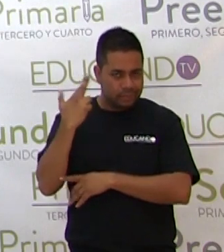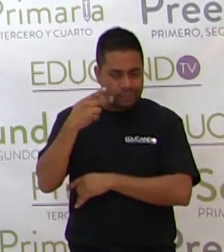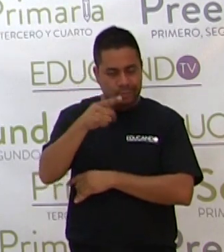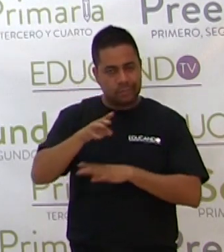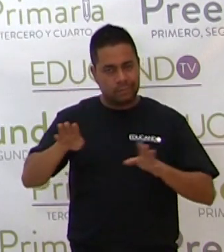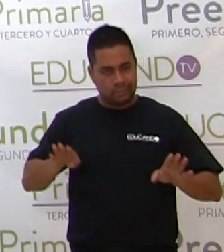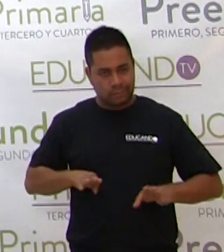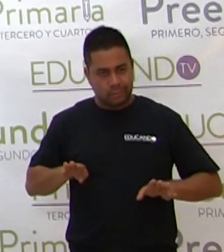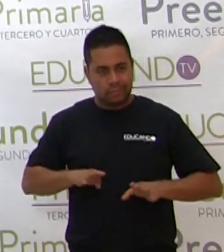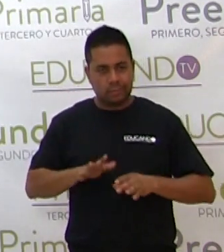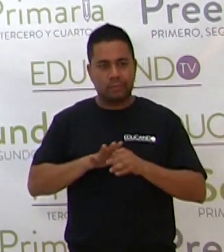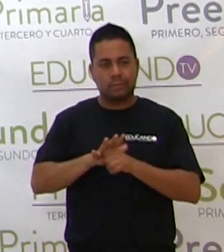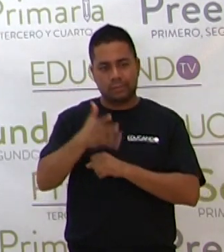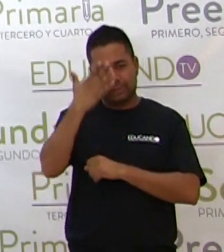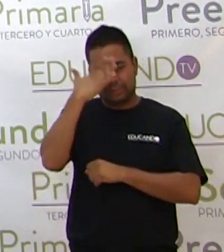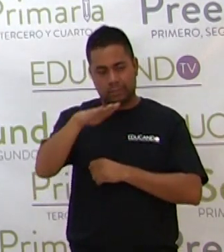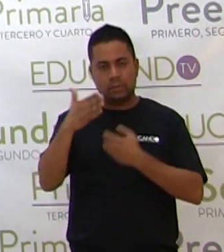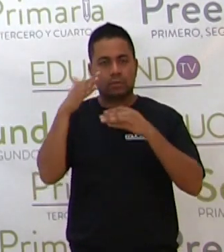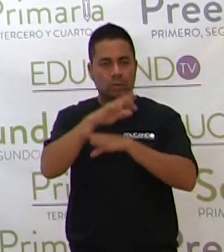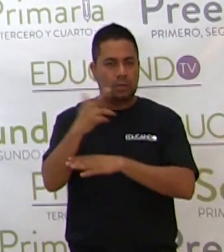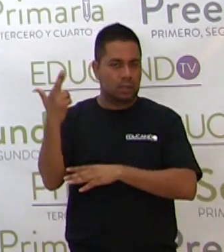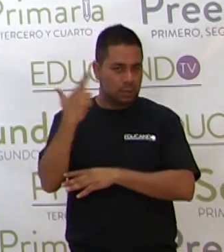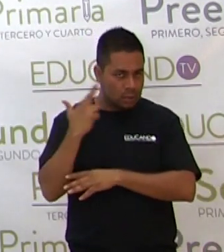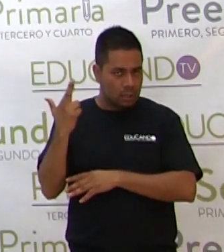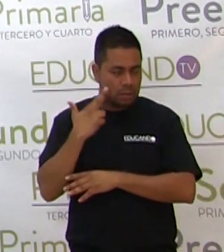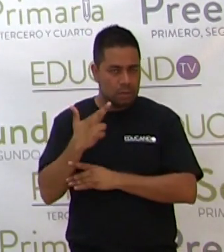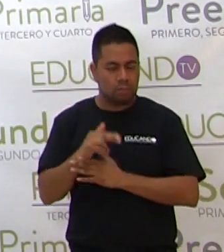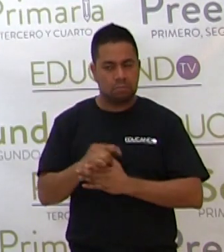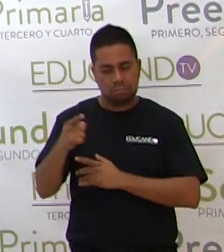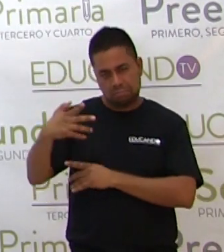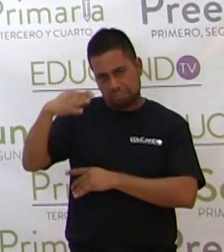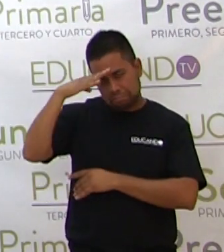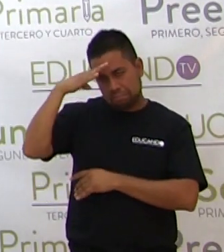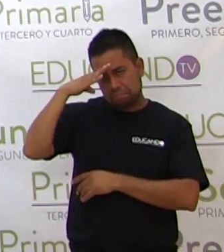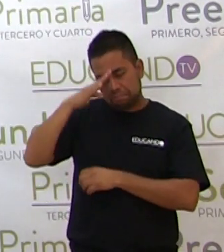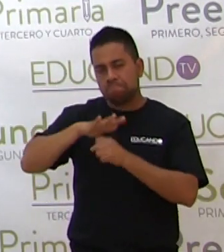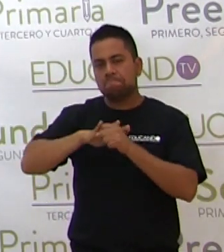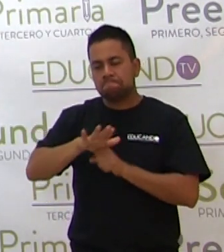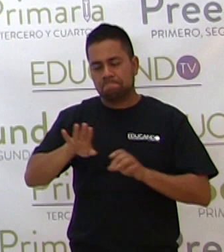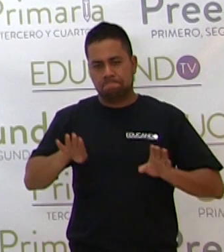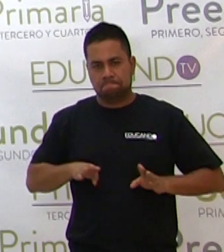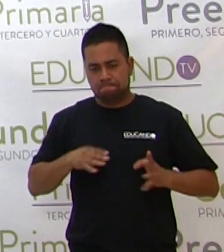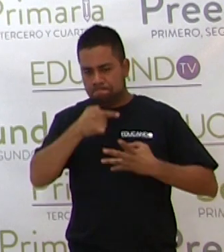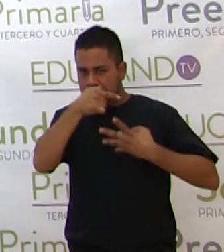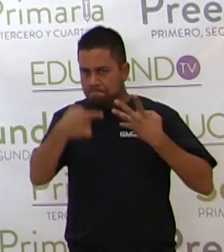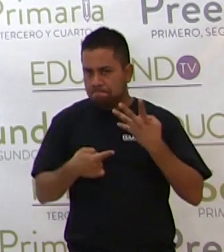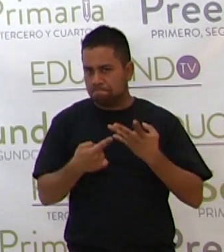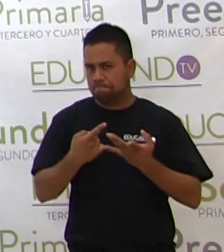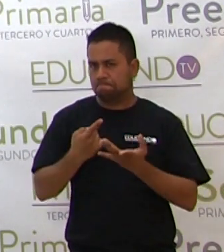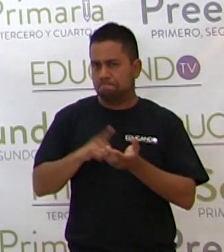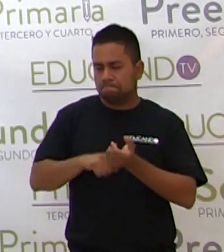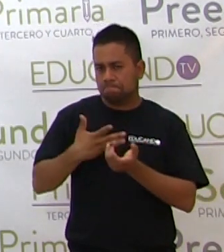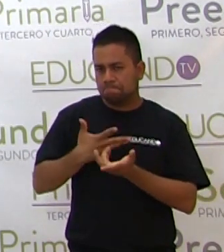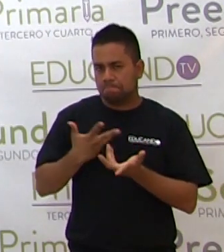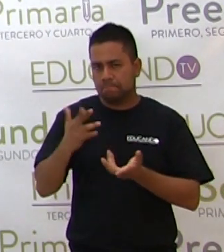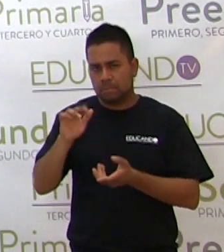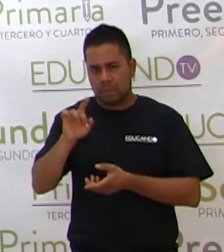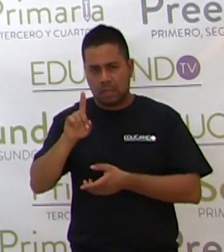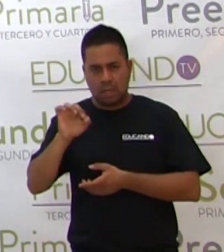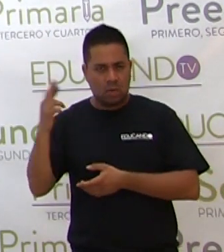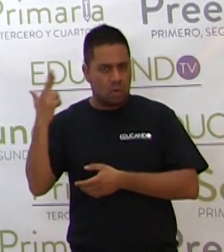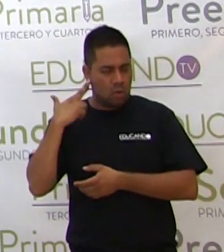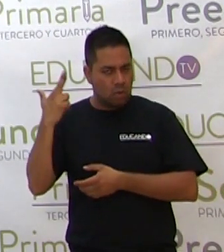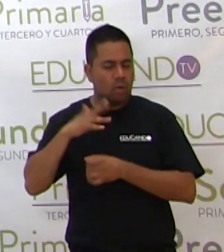características cuáles creen ustedes que fueran las de estas características bueno pues